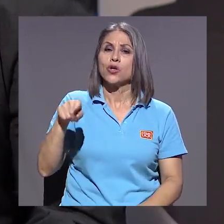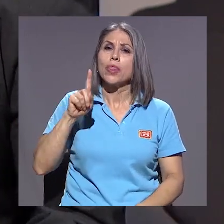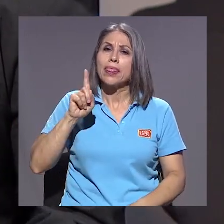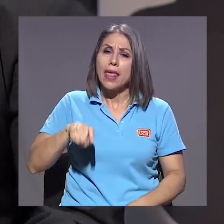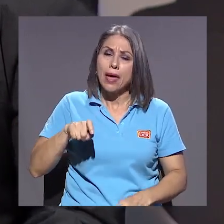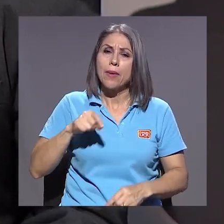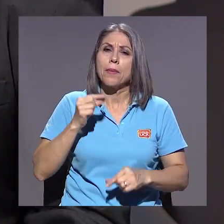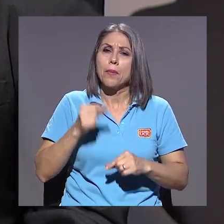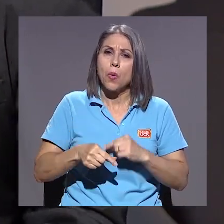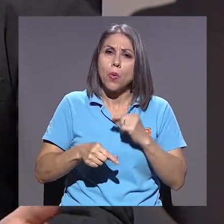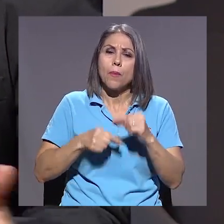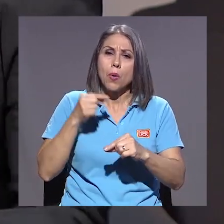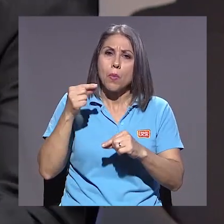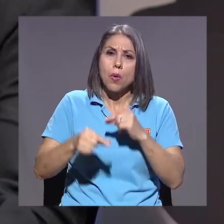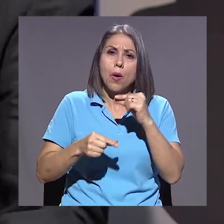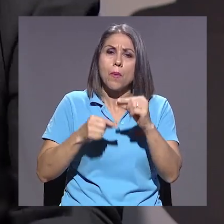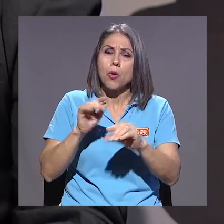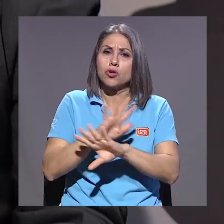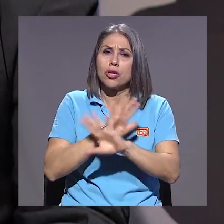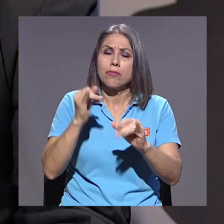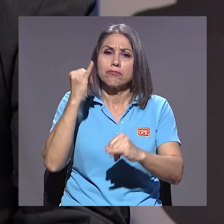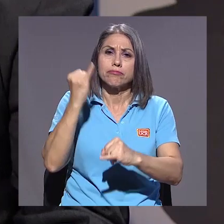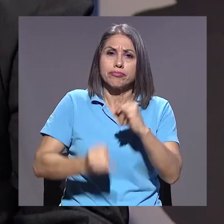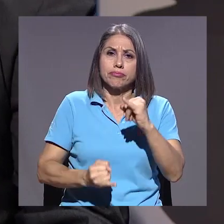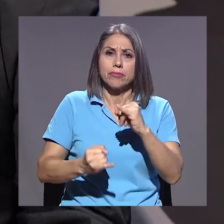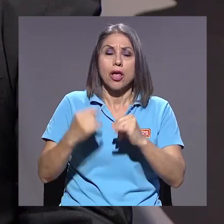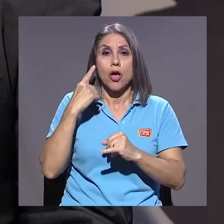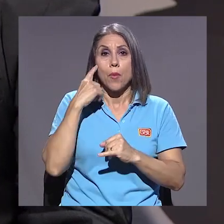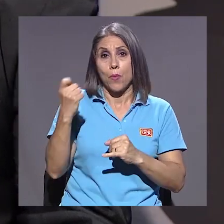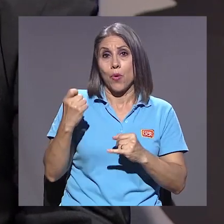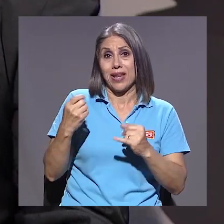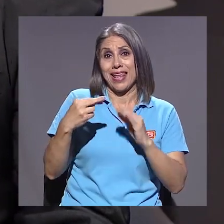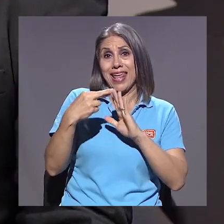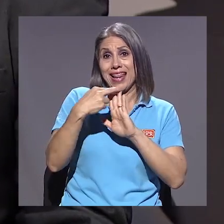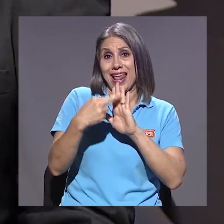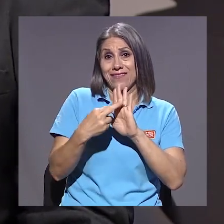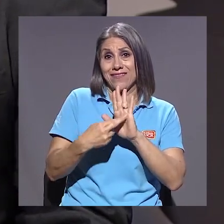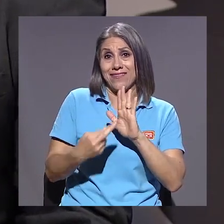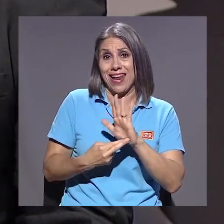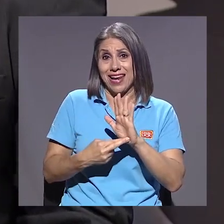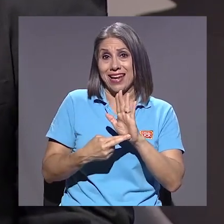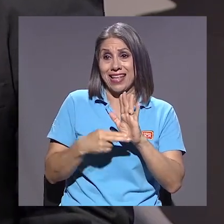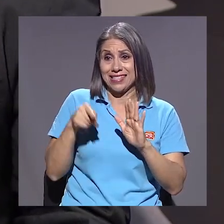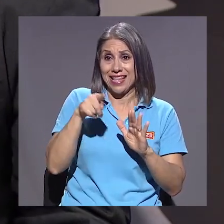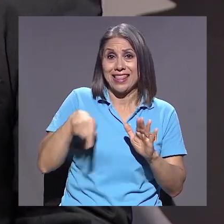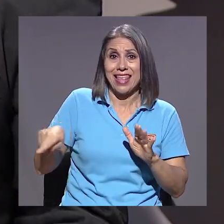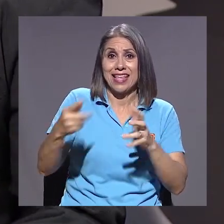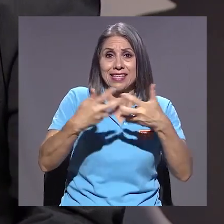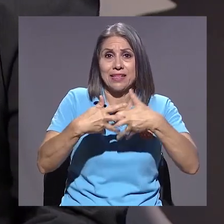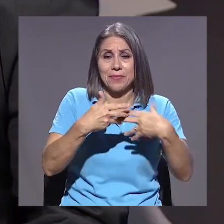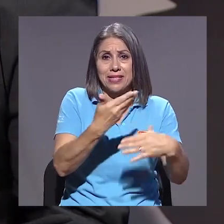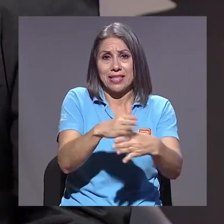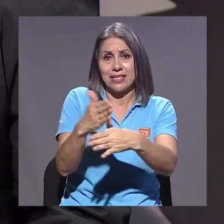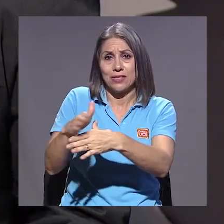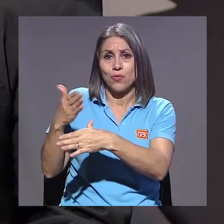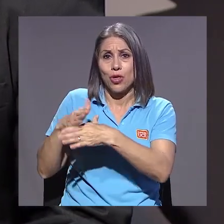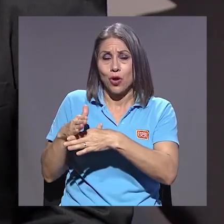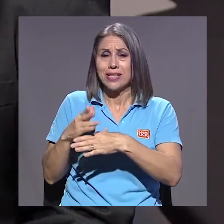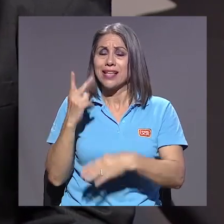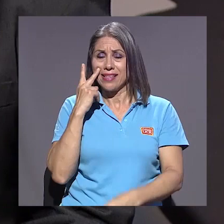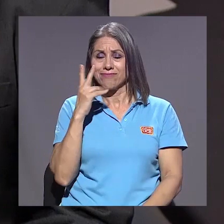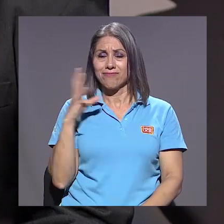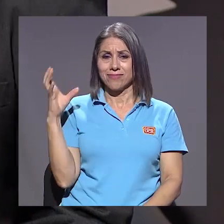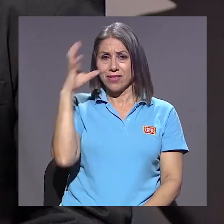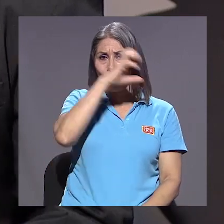eliminando, porque esas son las reglas de cada agente económico, en este caso distribuidoras, encontraron esa posibilidad porque las reglas de juego eran esas. Los que hay que definir